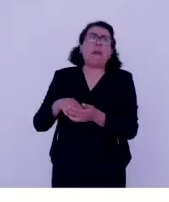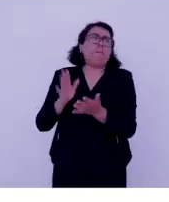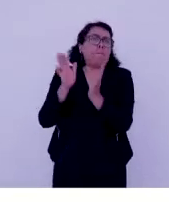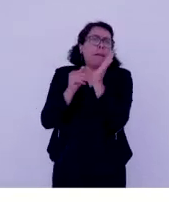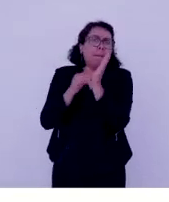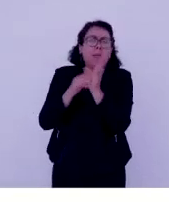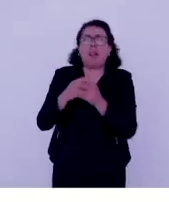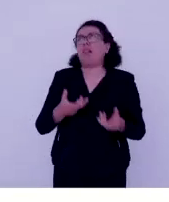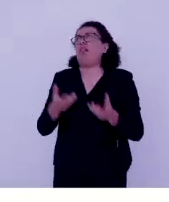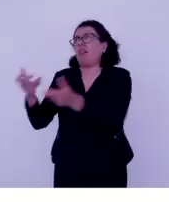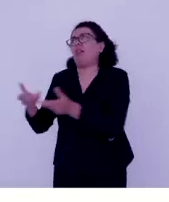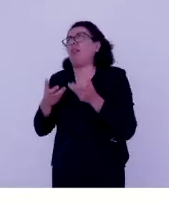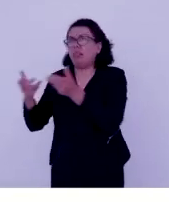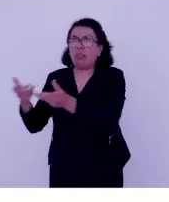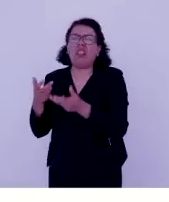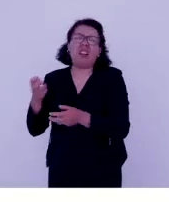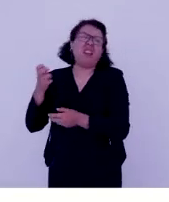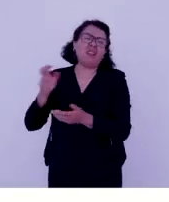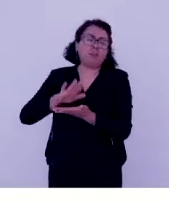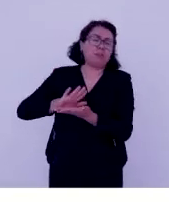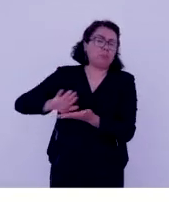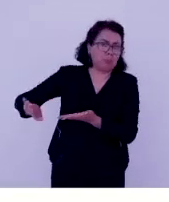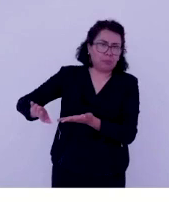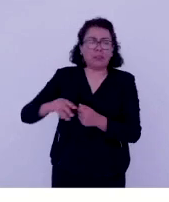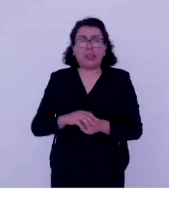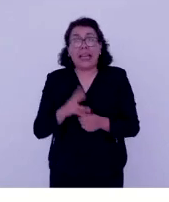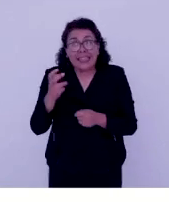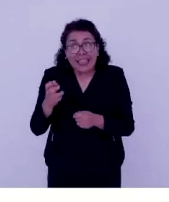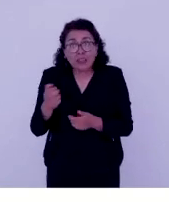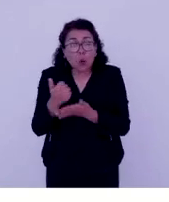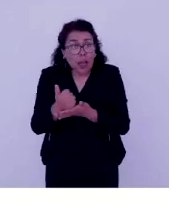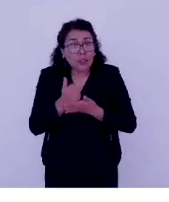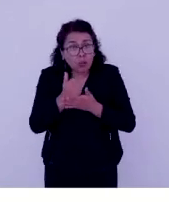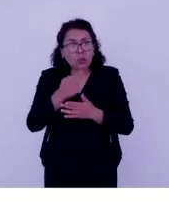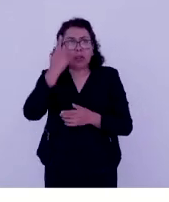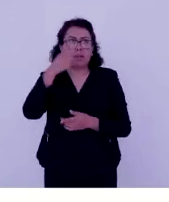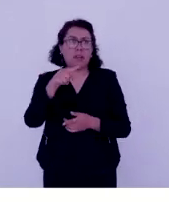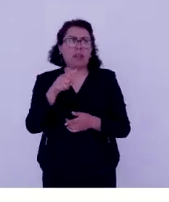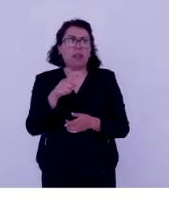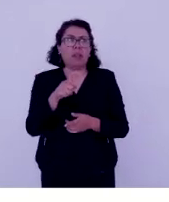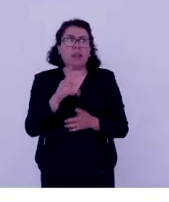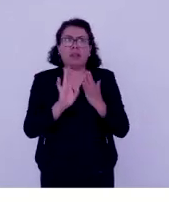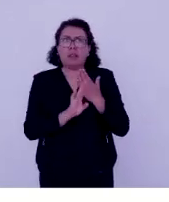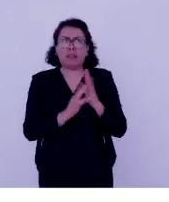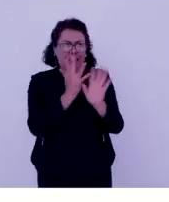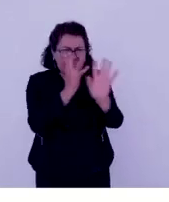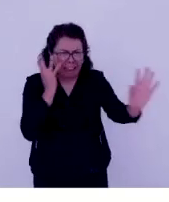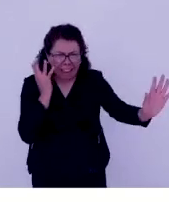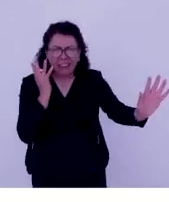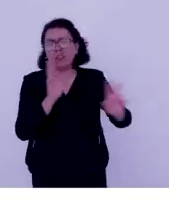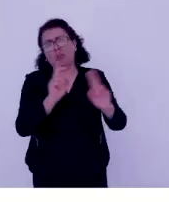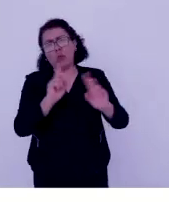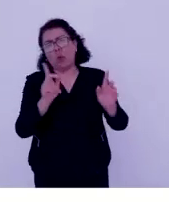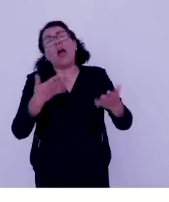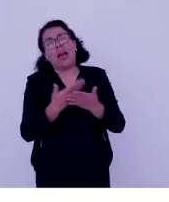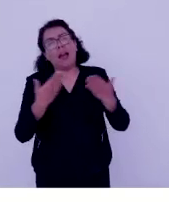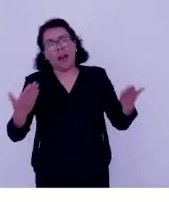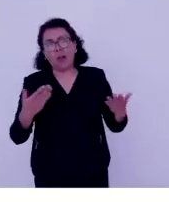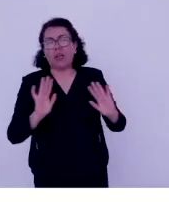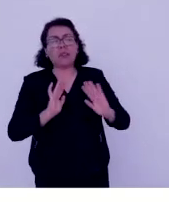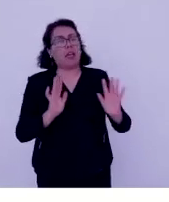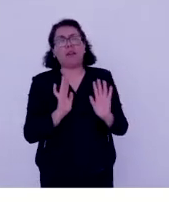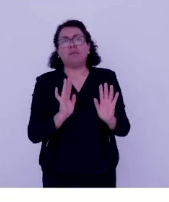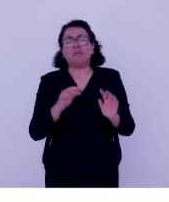presentarse físicamente lo cual evita tener que hacer largas filas de espera en oficialidad de partes a donde debe